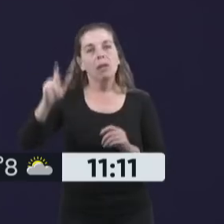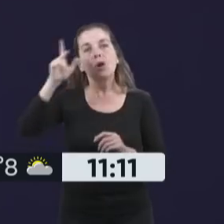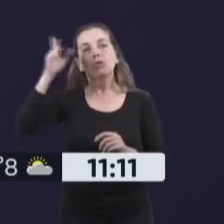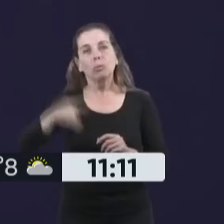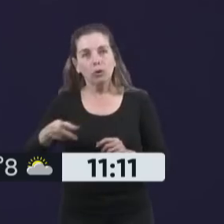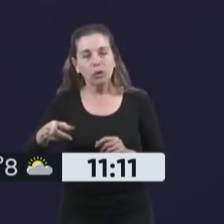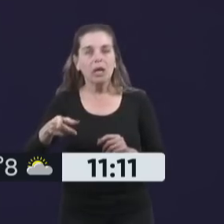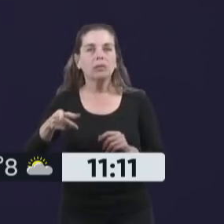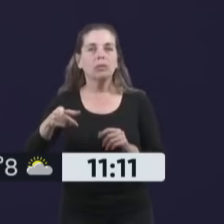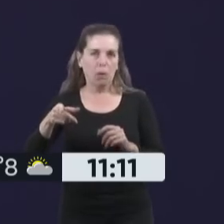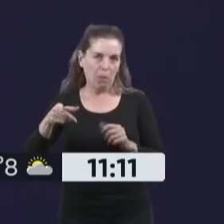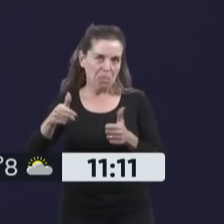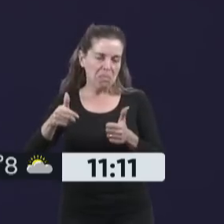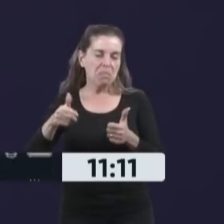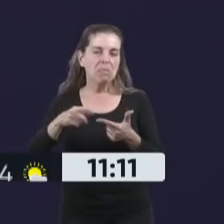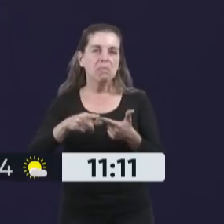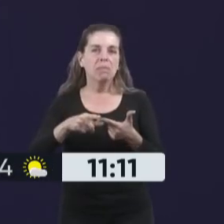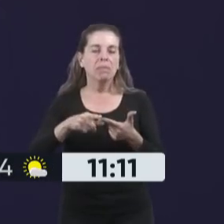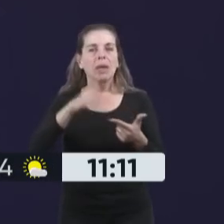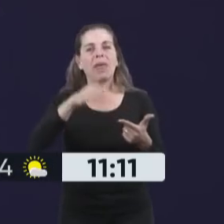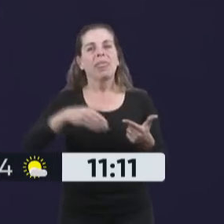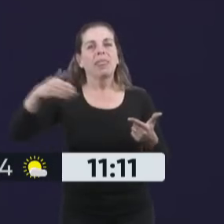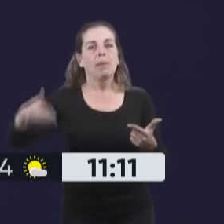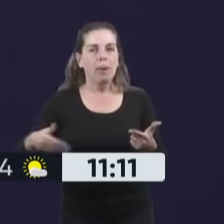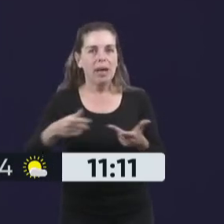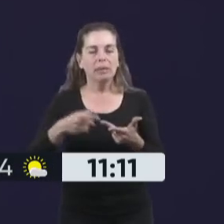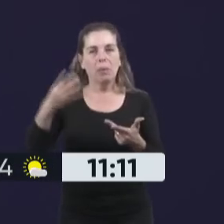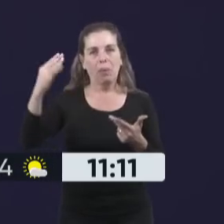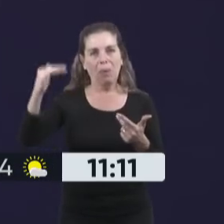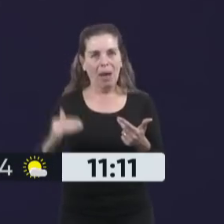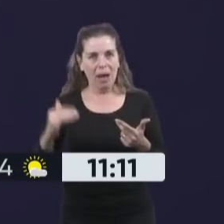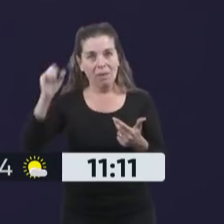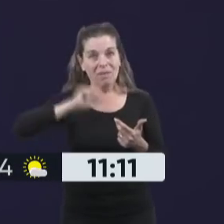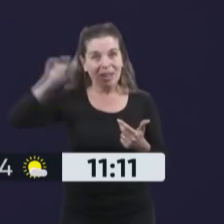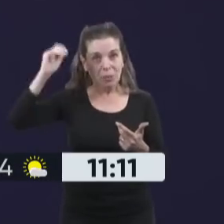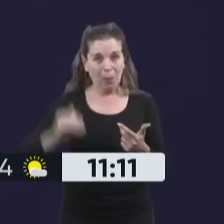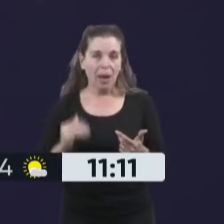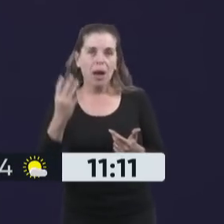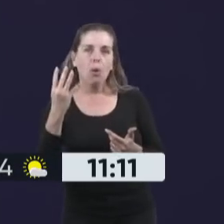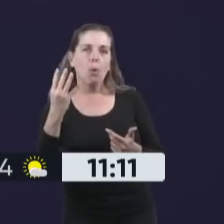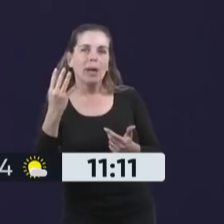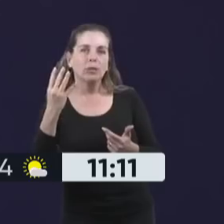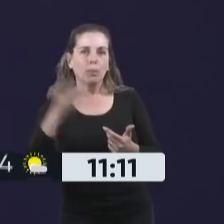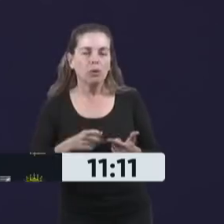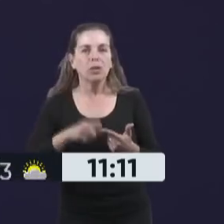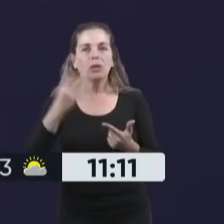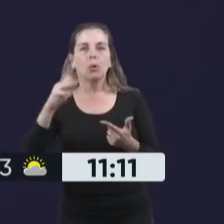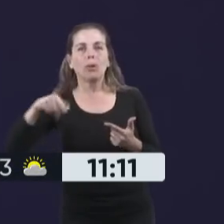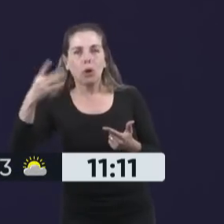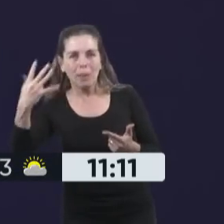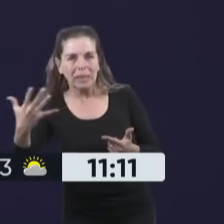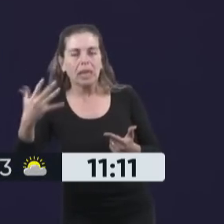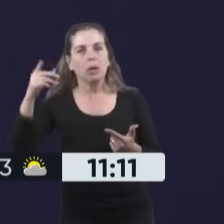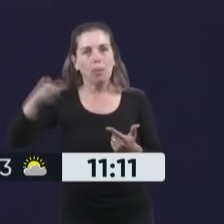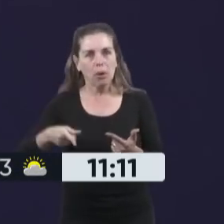que era muy difícil de bajar, luego se derrumbó al 4 o al 4-5 y esperamos